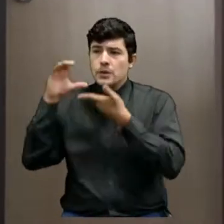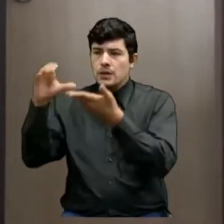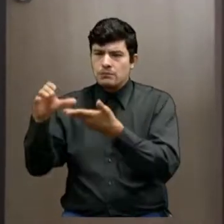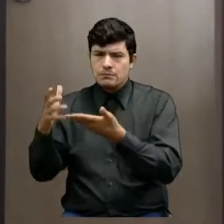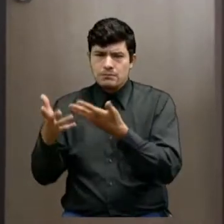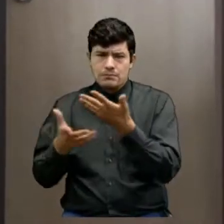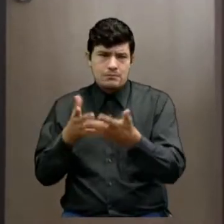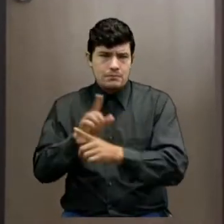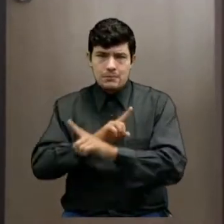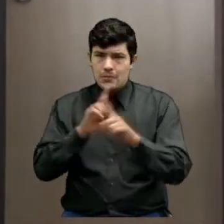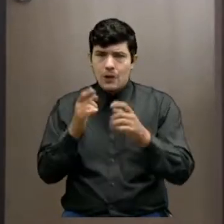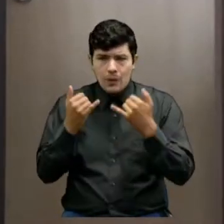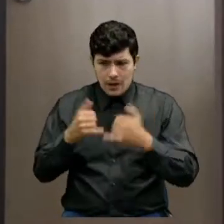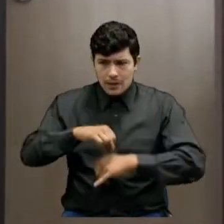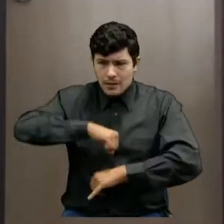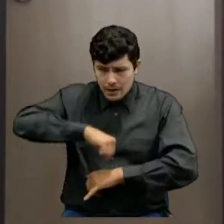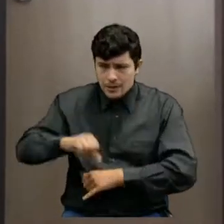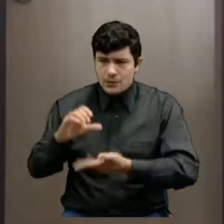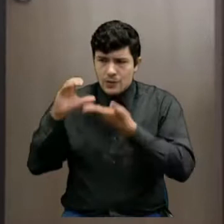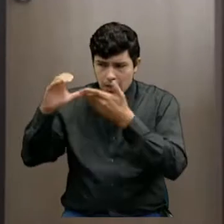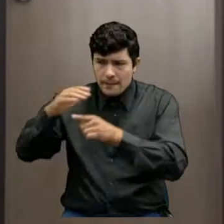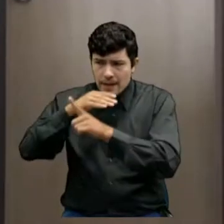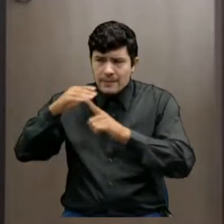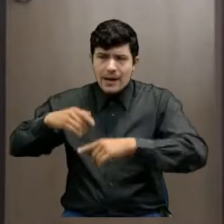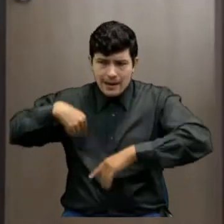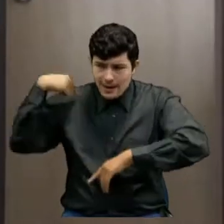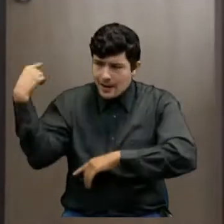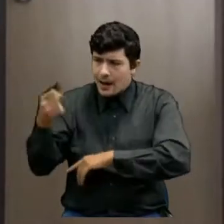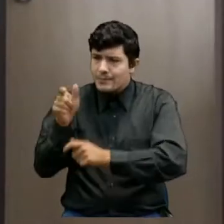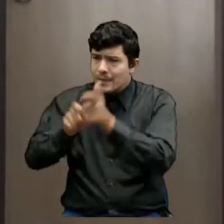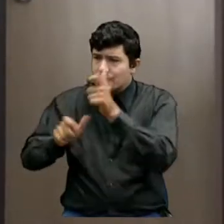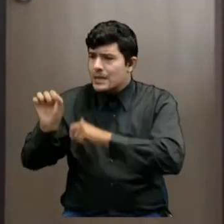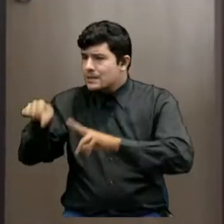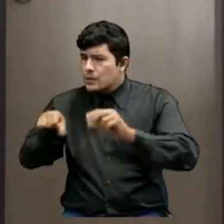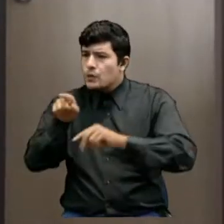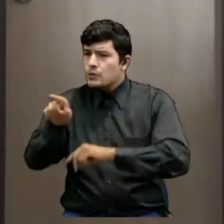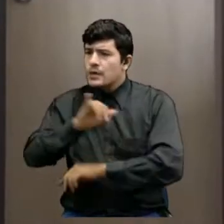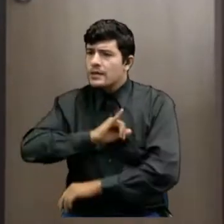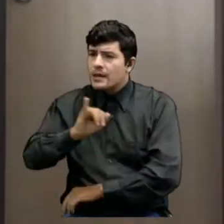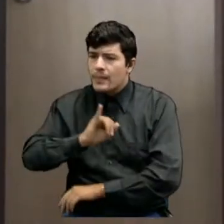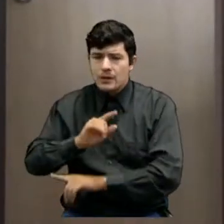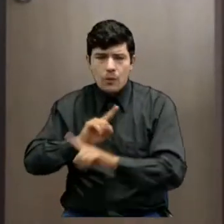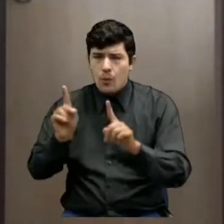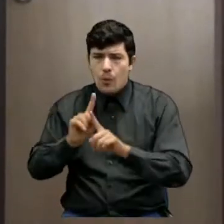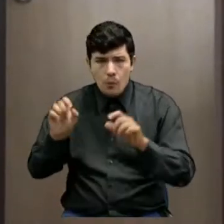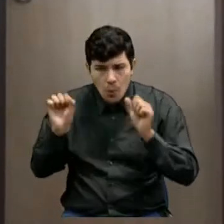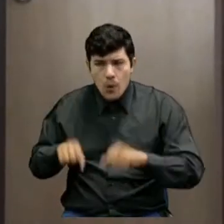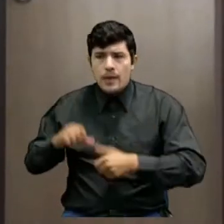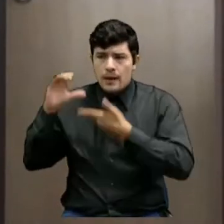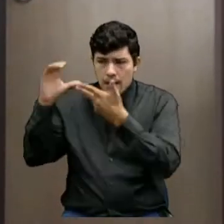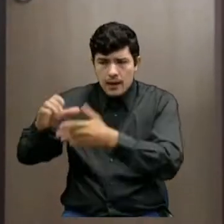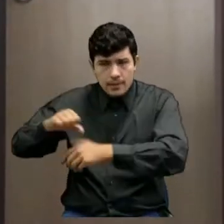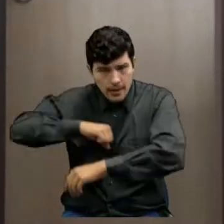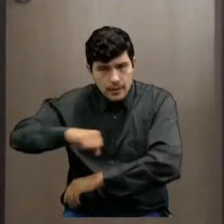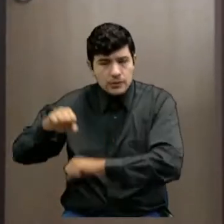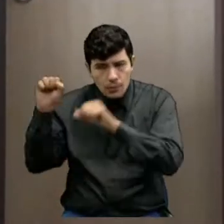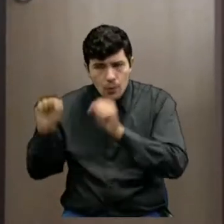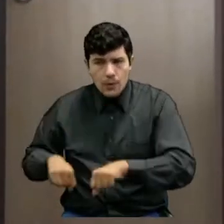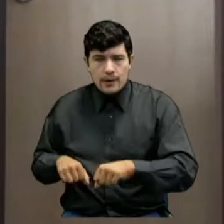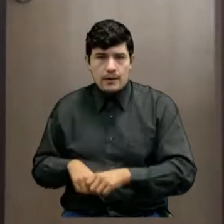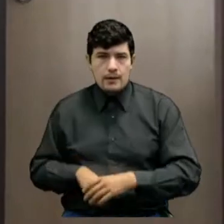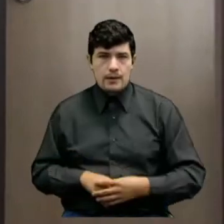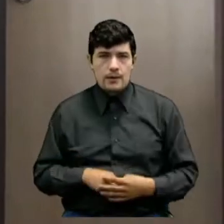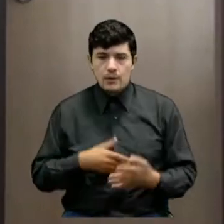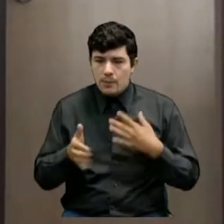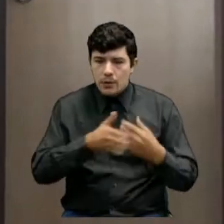Entonces, es bueno aclarar, como decía la doctora Ingrid, no existe esta condición para que a usted le paguen la prima. Si